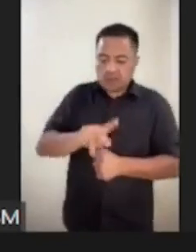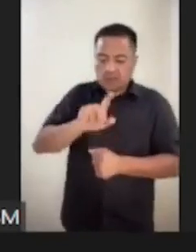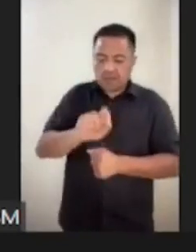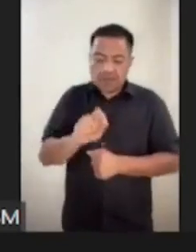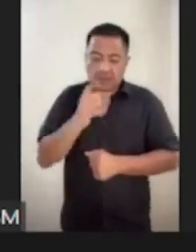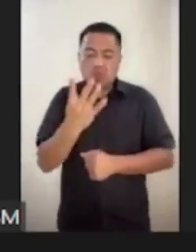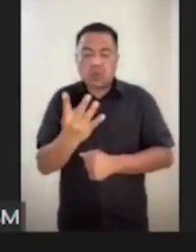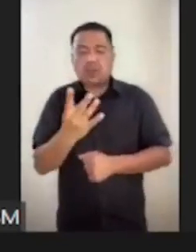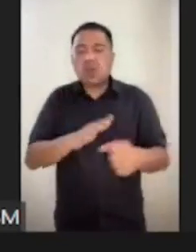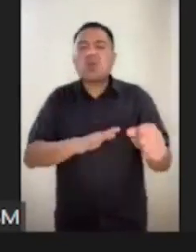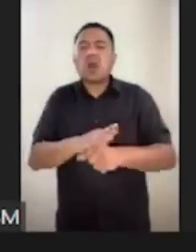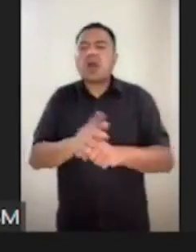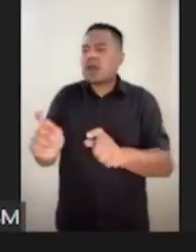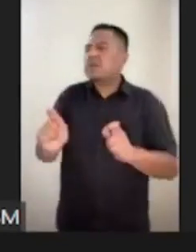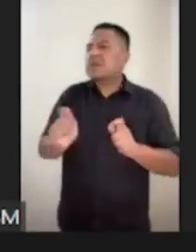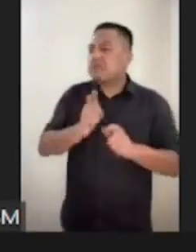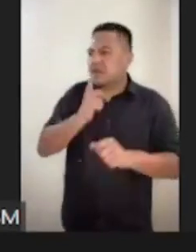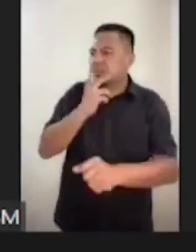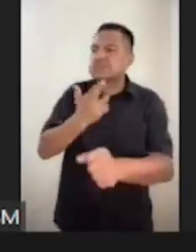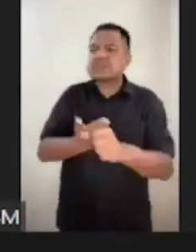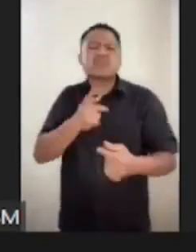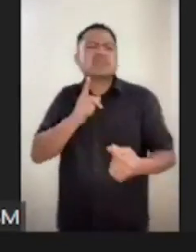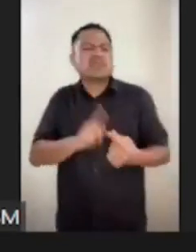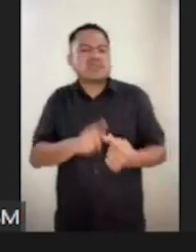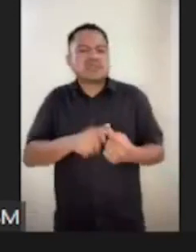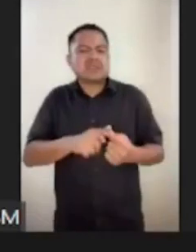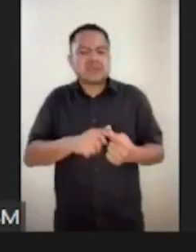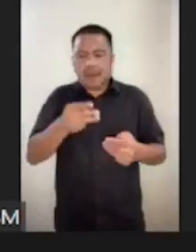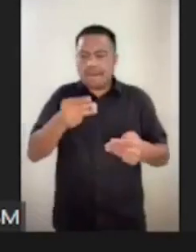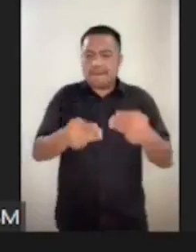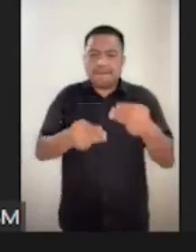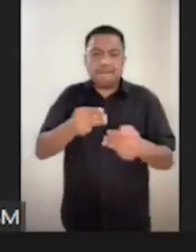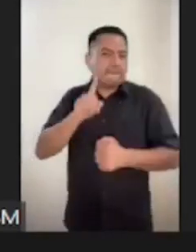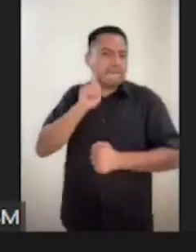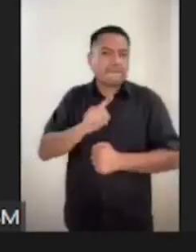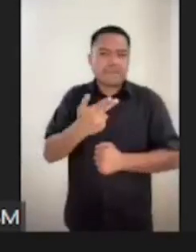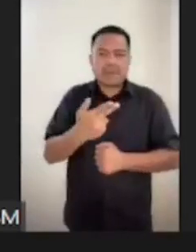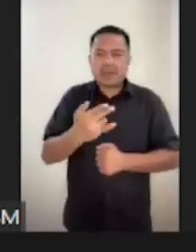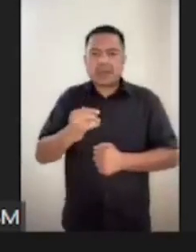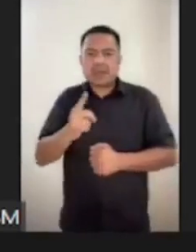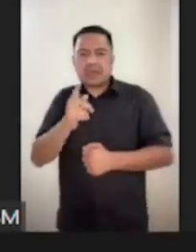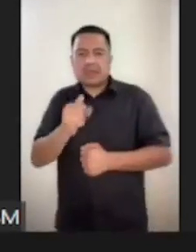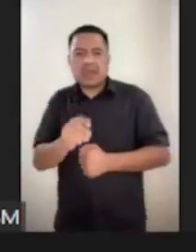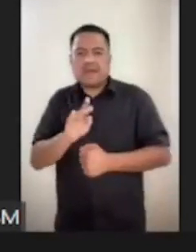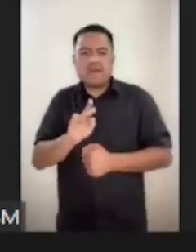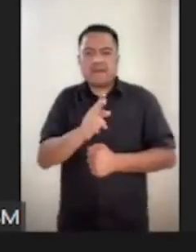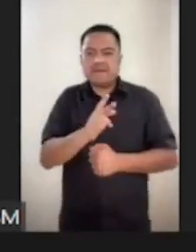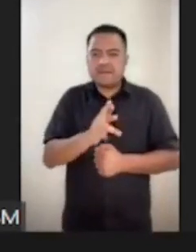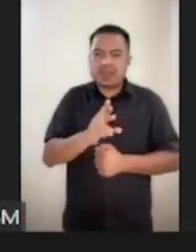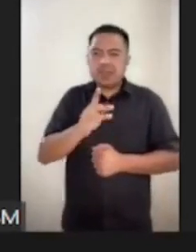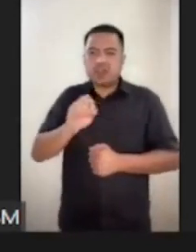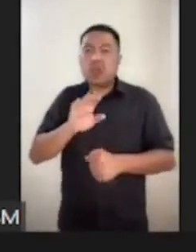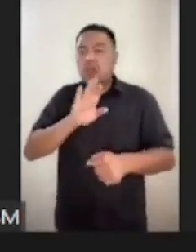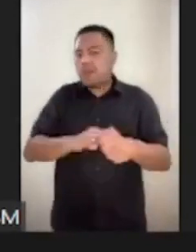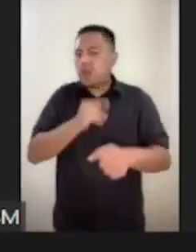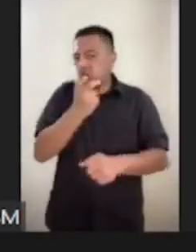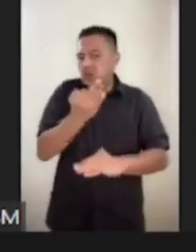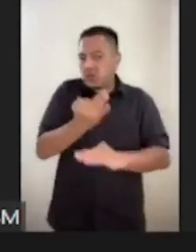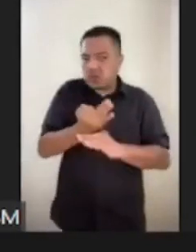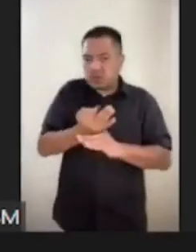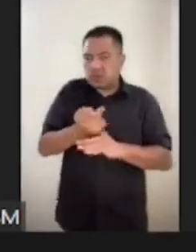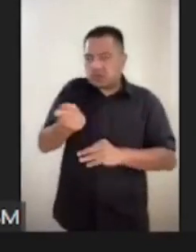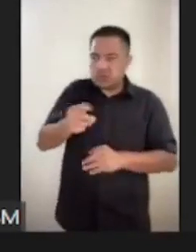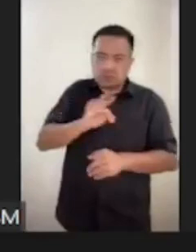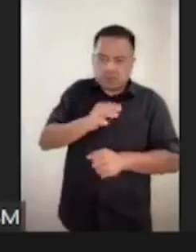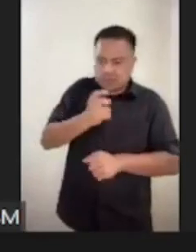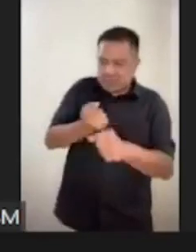TEE/PES/03/2024, que fue turnado a la ponencia a cargo de la magistrada Hilda Rosa Delgado Brito. Por lo tanto, le solicito al